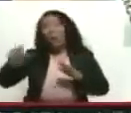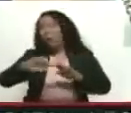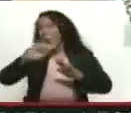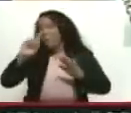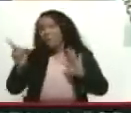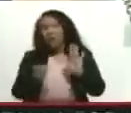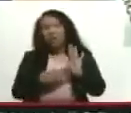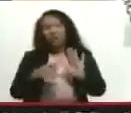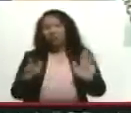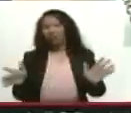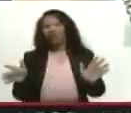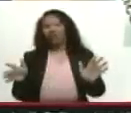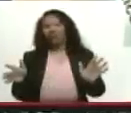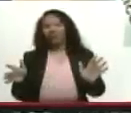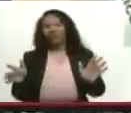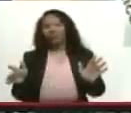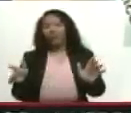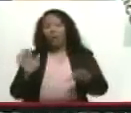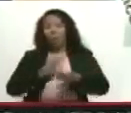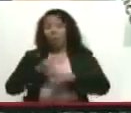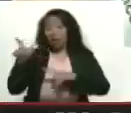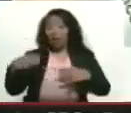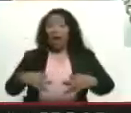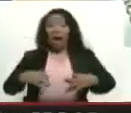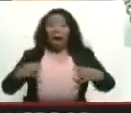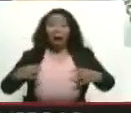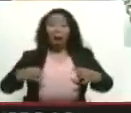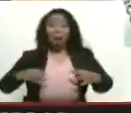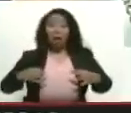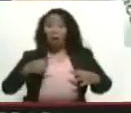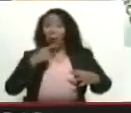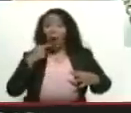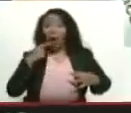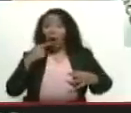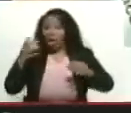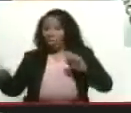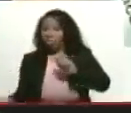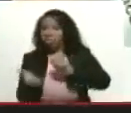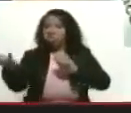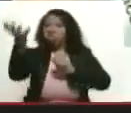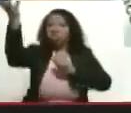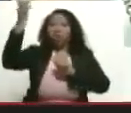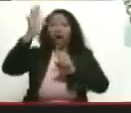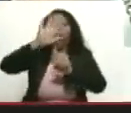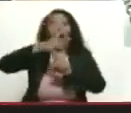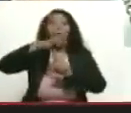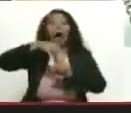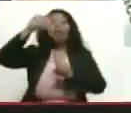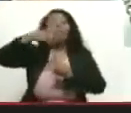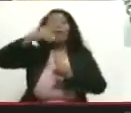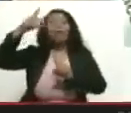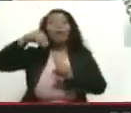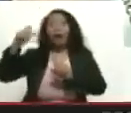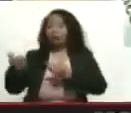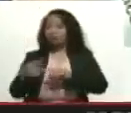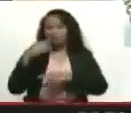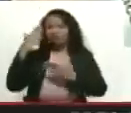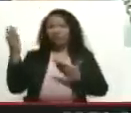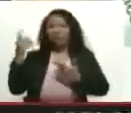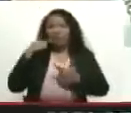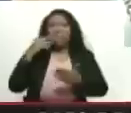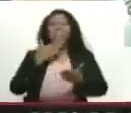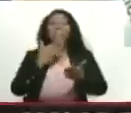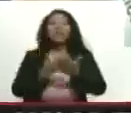A Orlando Figuera, solo porque venía con una camisa roja, lo quemaron vivo en Altamira. Nosotros pedimos la extradición de uno de